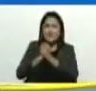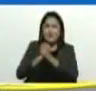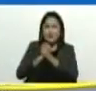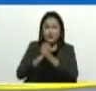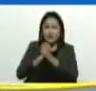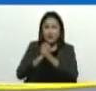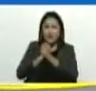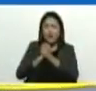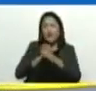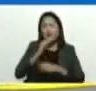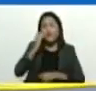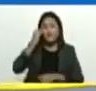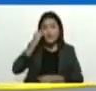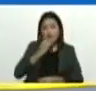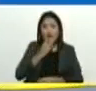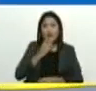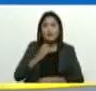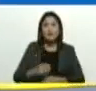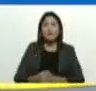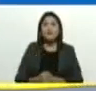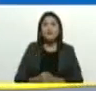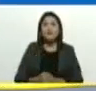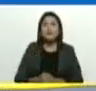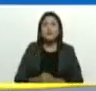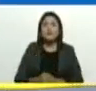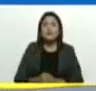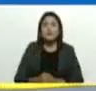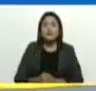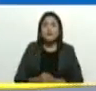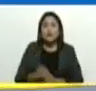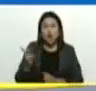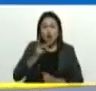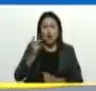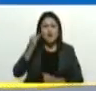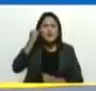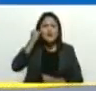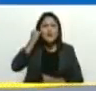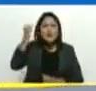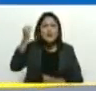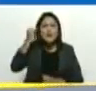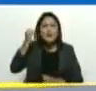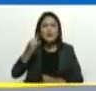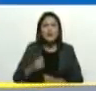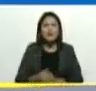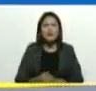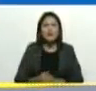sensibilidad, había obtenido la idea de pintar a Fidel.